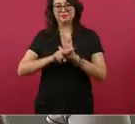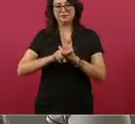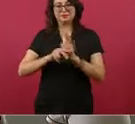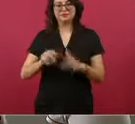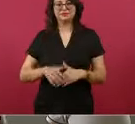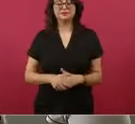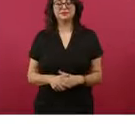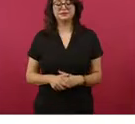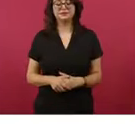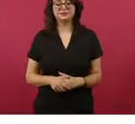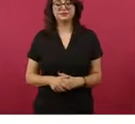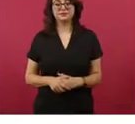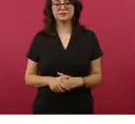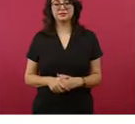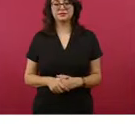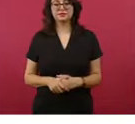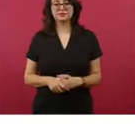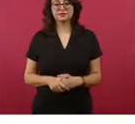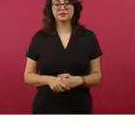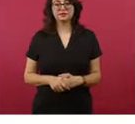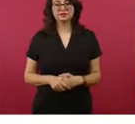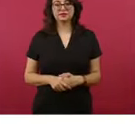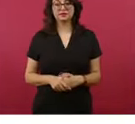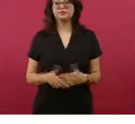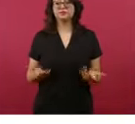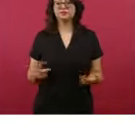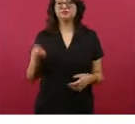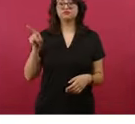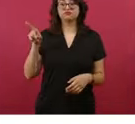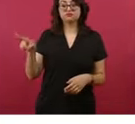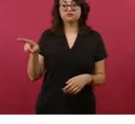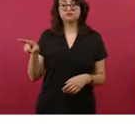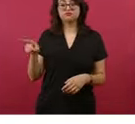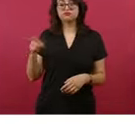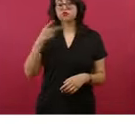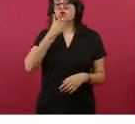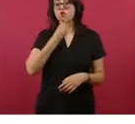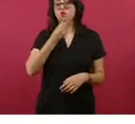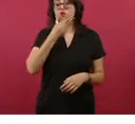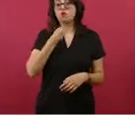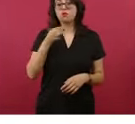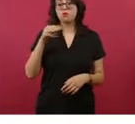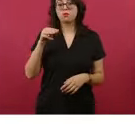Lo otro que anuncia el delincuente electoral Marco,